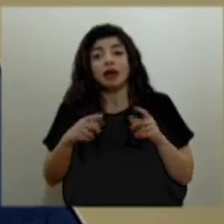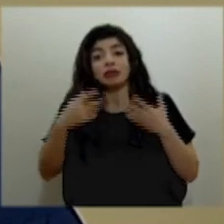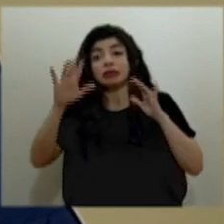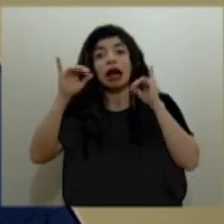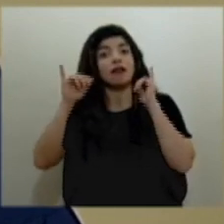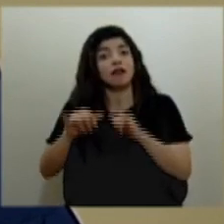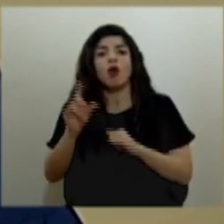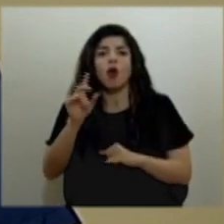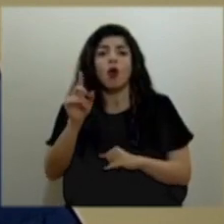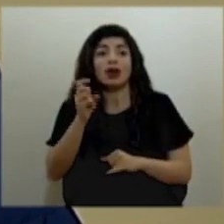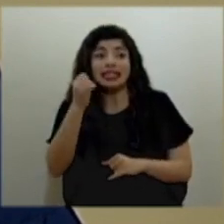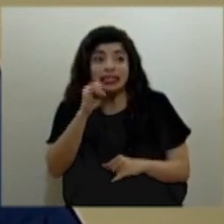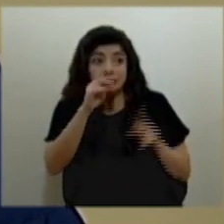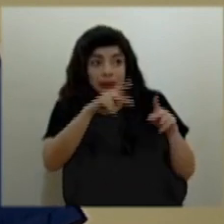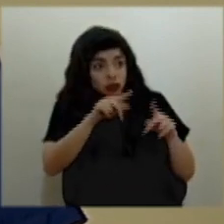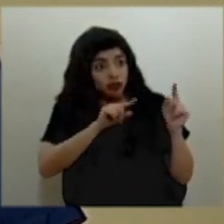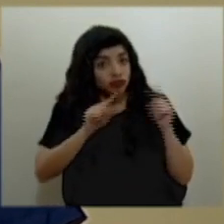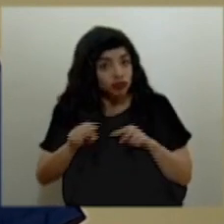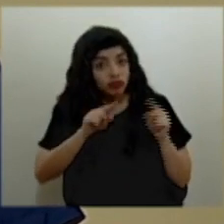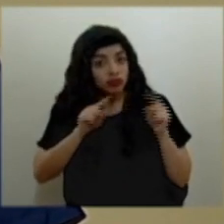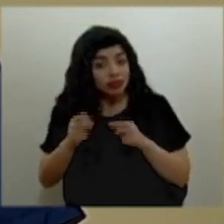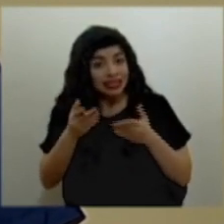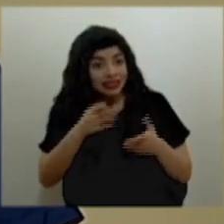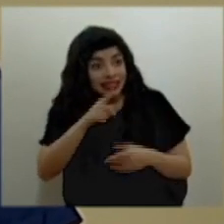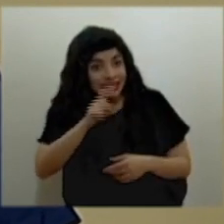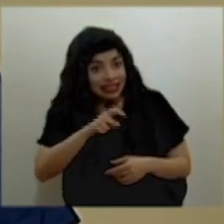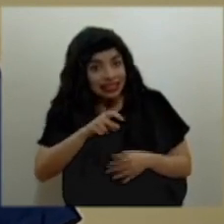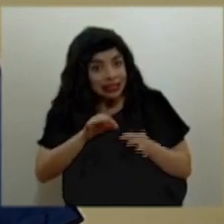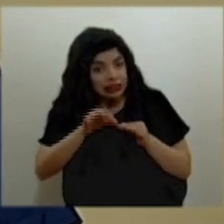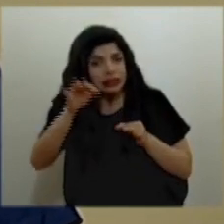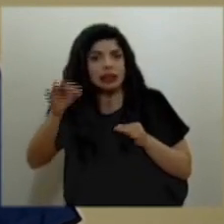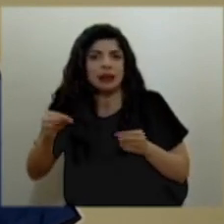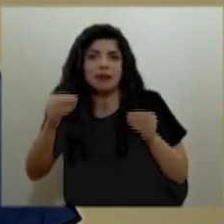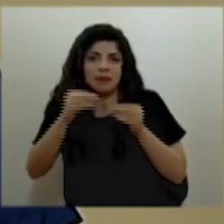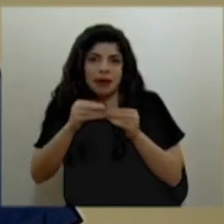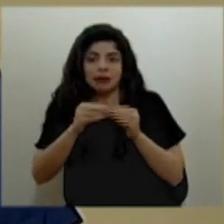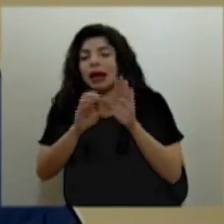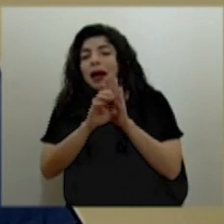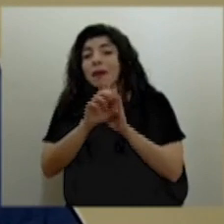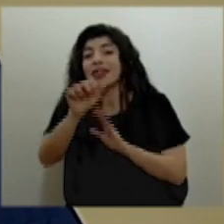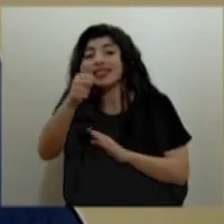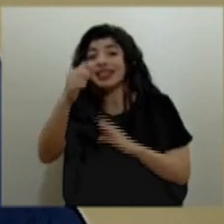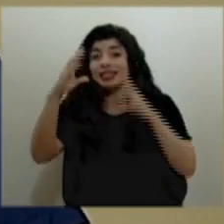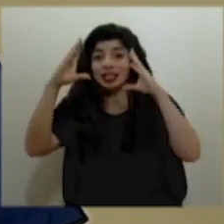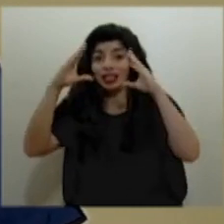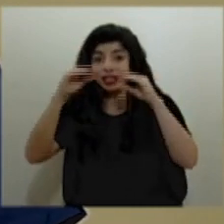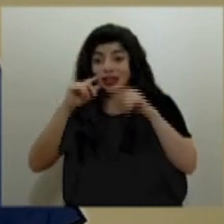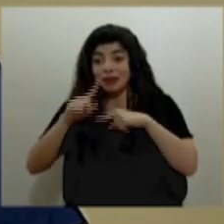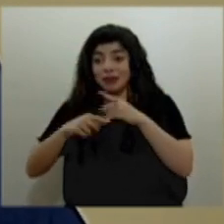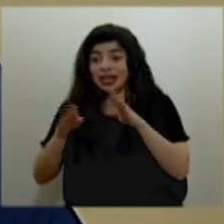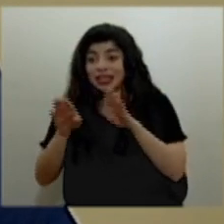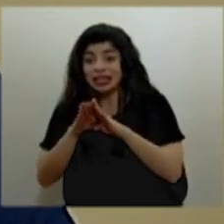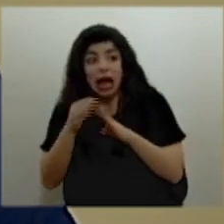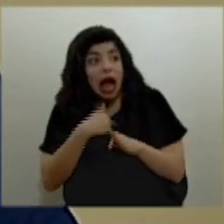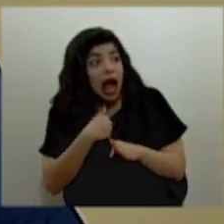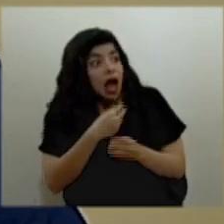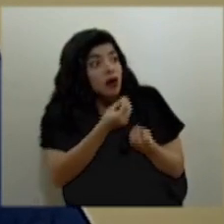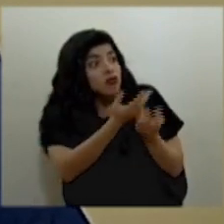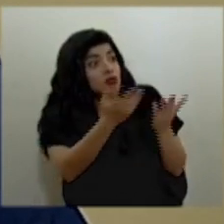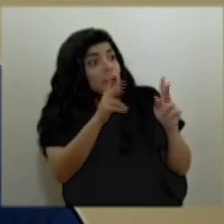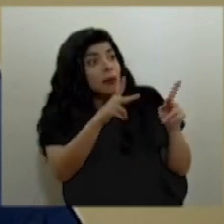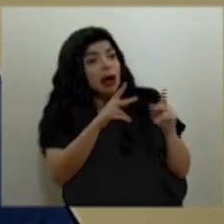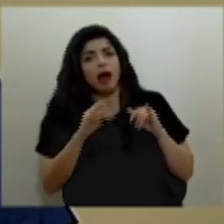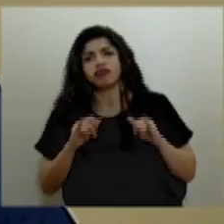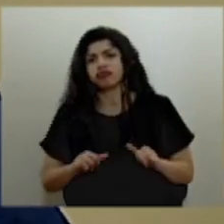las personas utilizan el servicio y hay necesidad, se puede abrir más. Por ejemplo, si a las 10 de la noche tenemos gente esperando, se